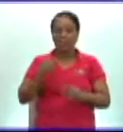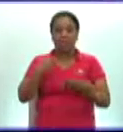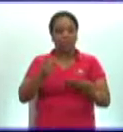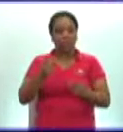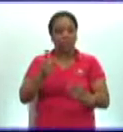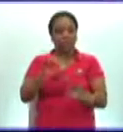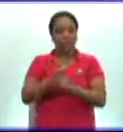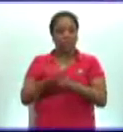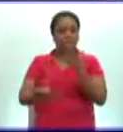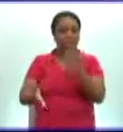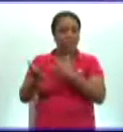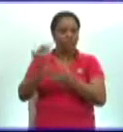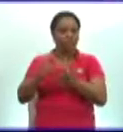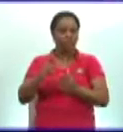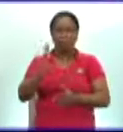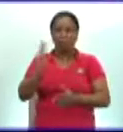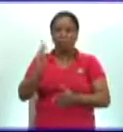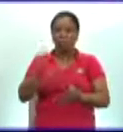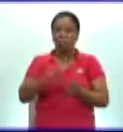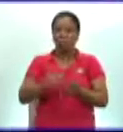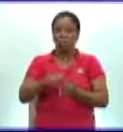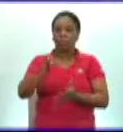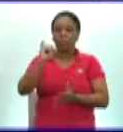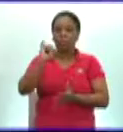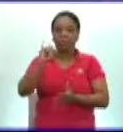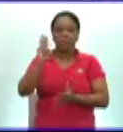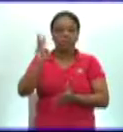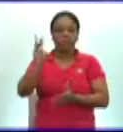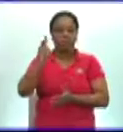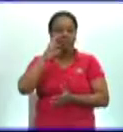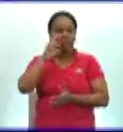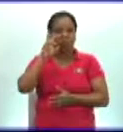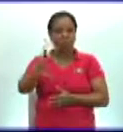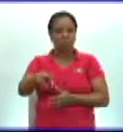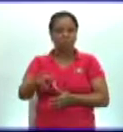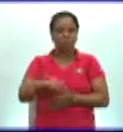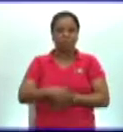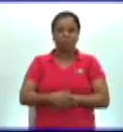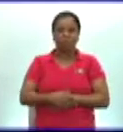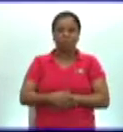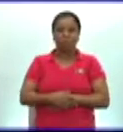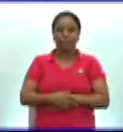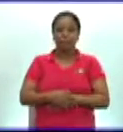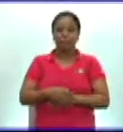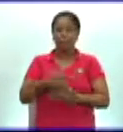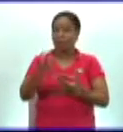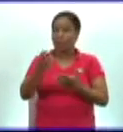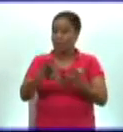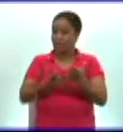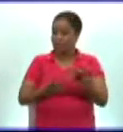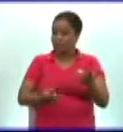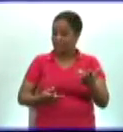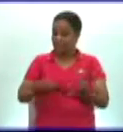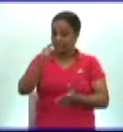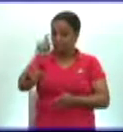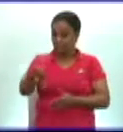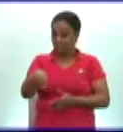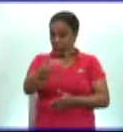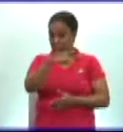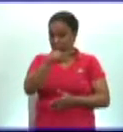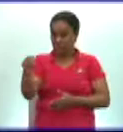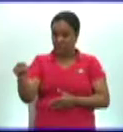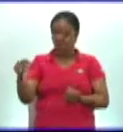la actividad 2.63. Observen, representa mediante un diagrama la